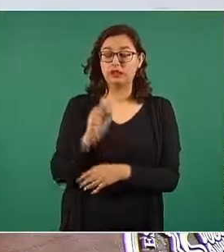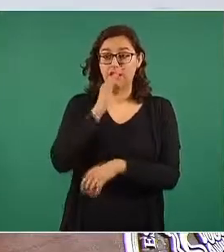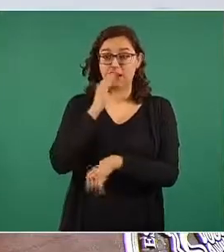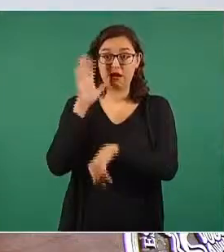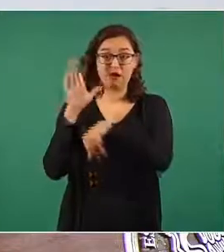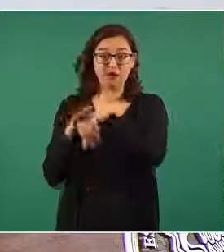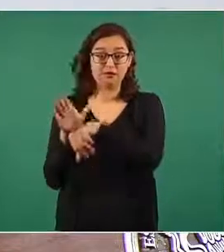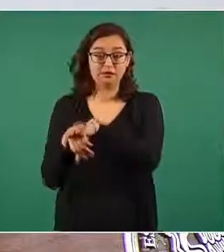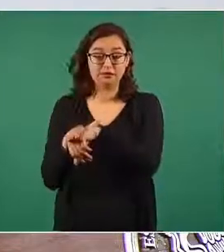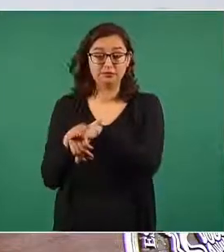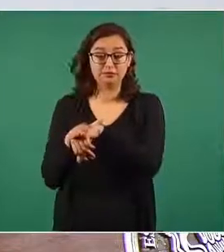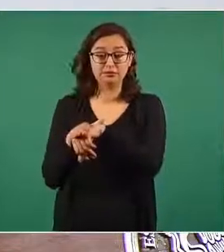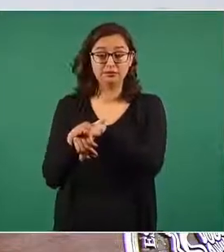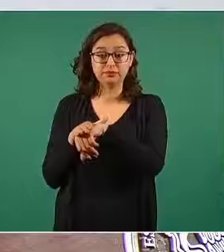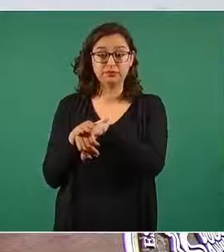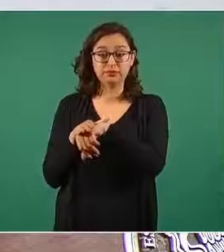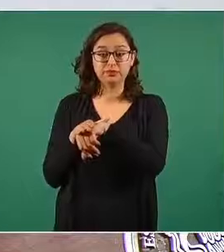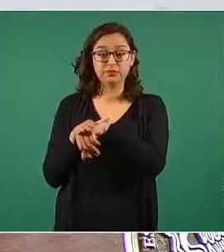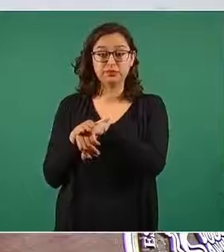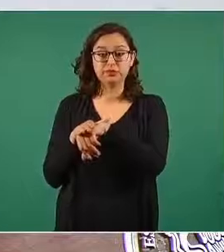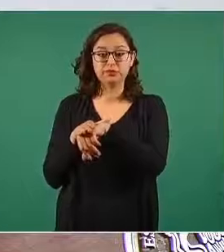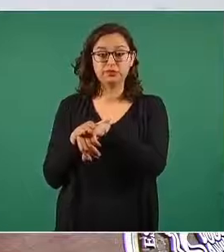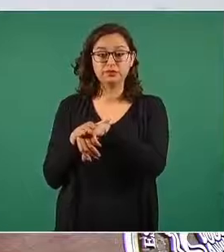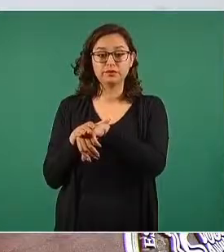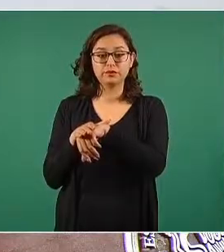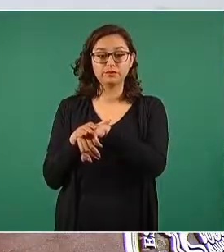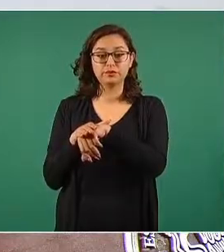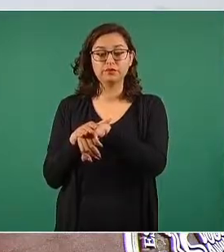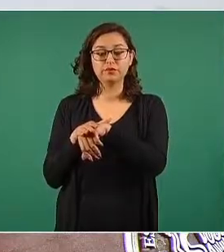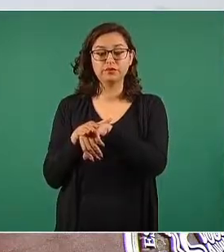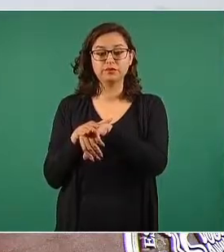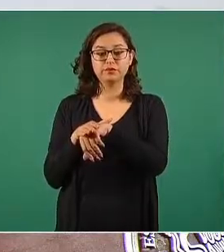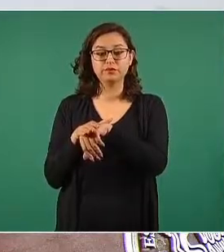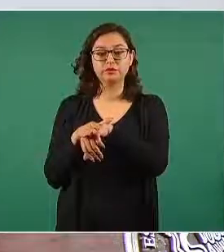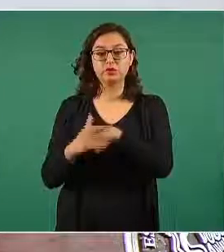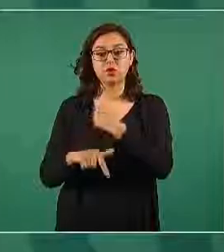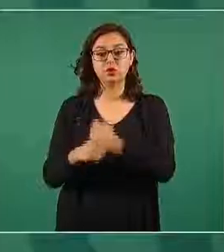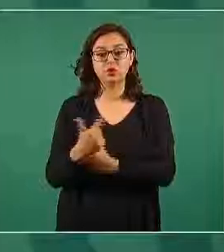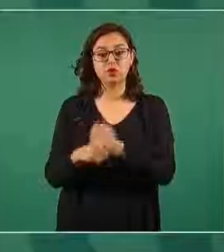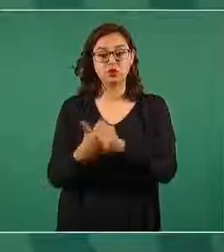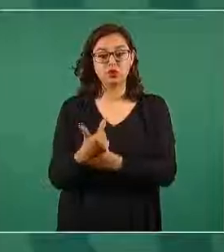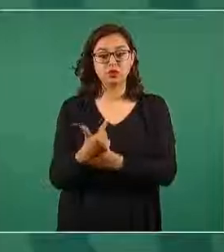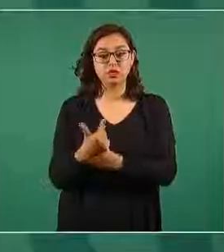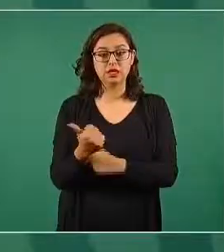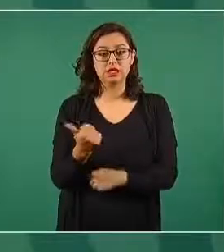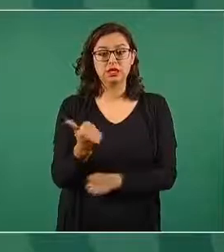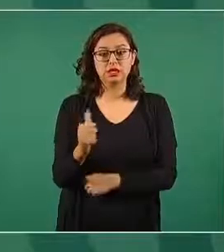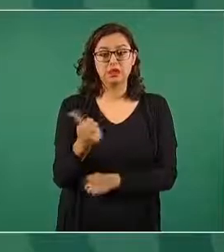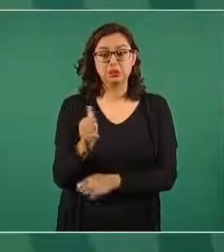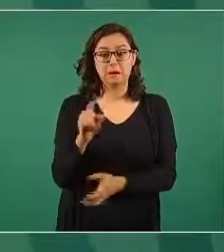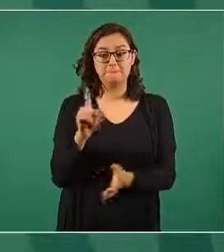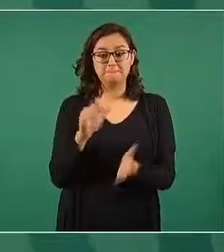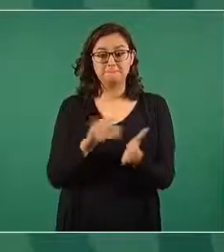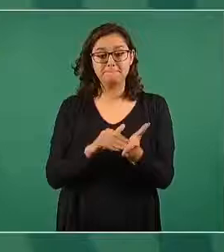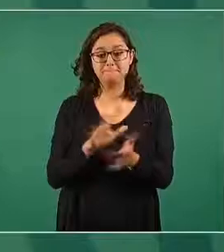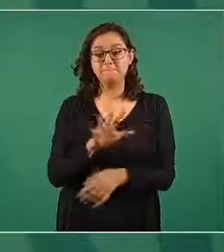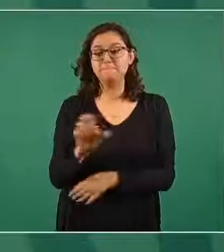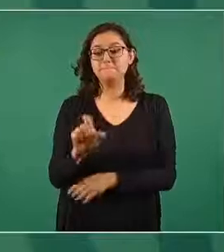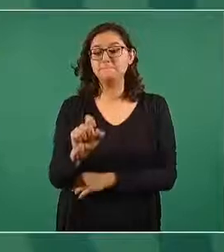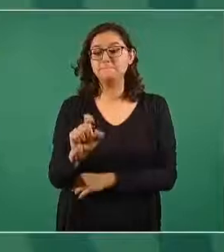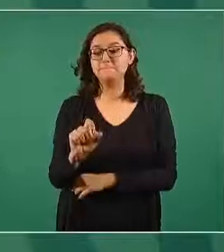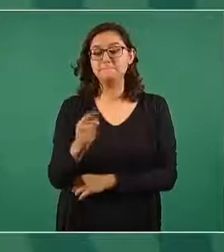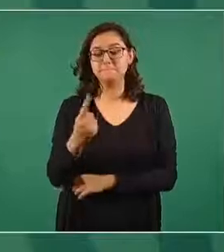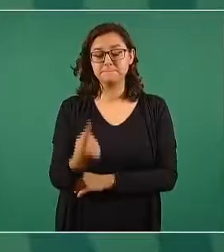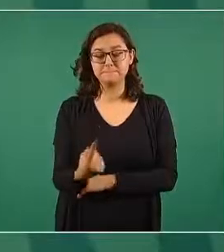antes, el 12 de agosto de 1521,